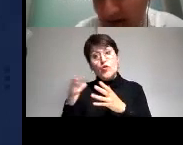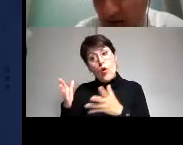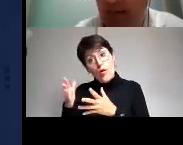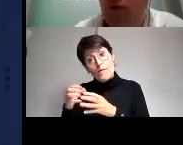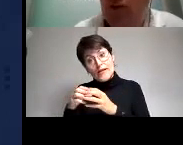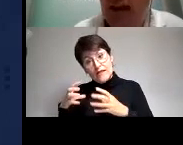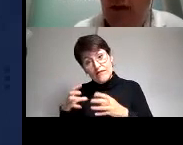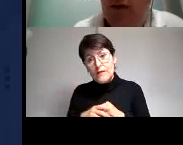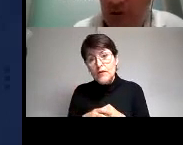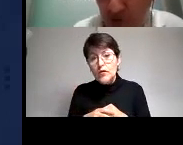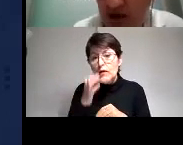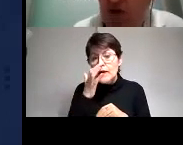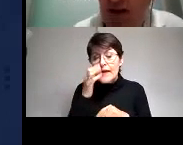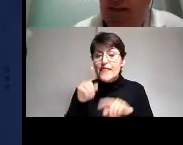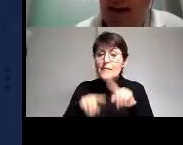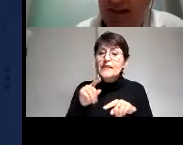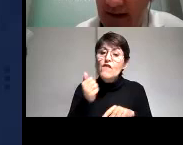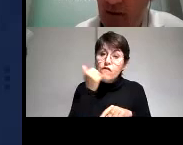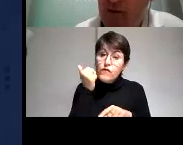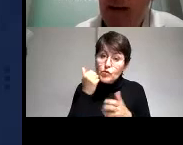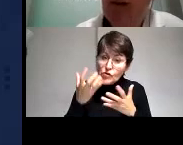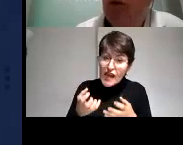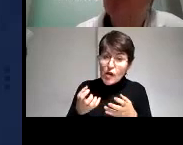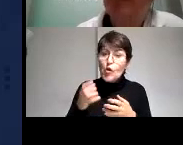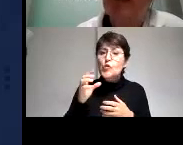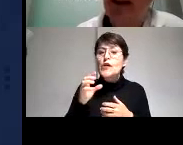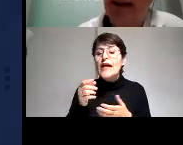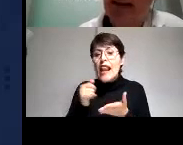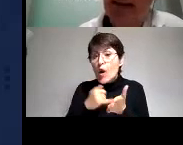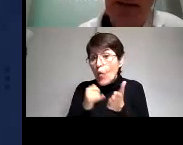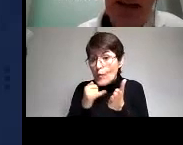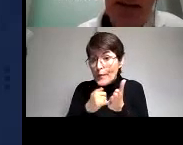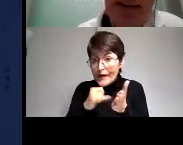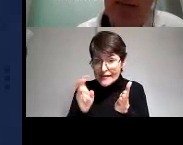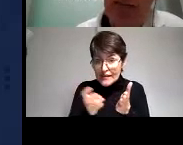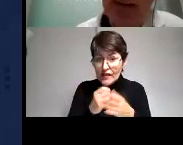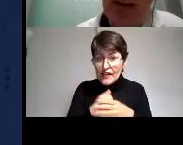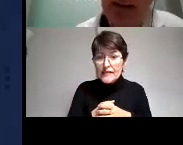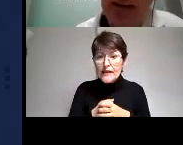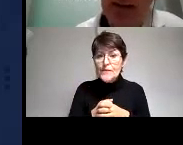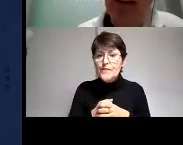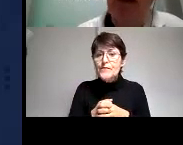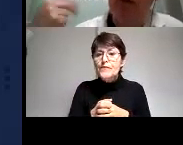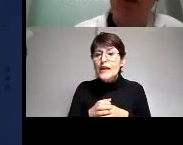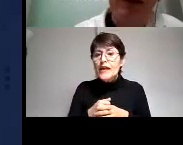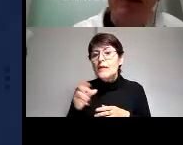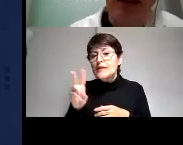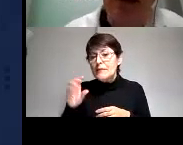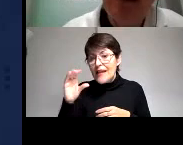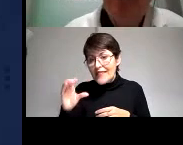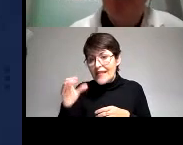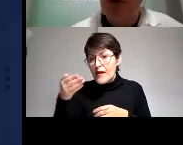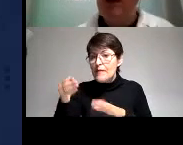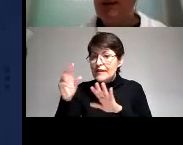Estas las encontramos en los frutos secos, en las semillas y en las legumbres. Son muy susceptibles a la carencia de vitamina C, B3 y zinc, es decir, si tú das omega